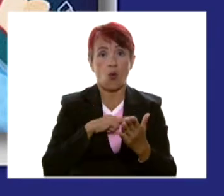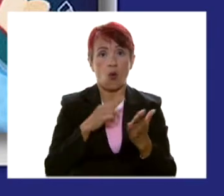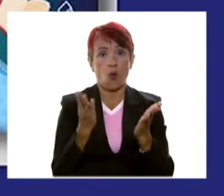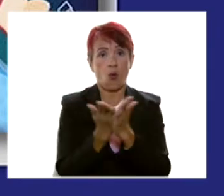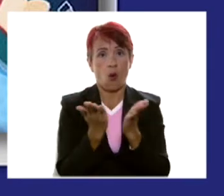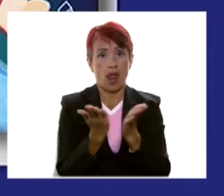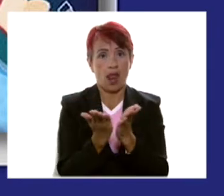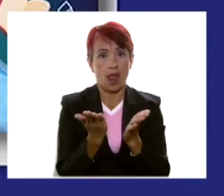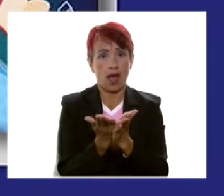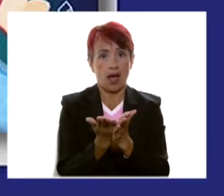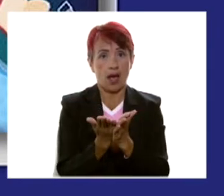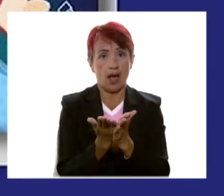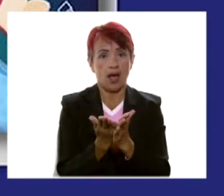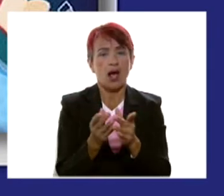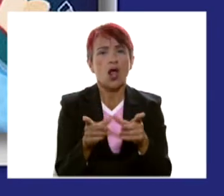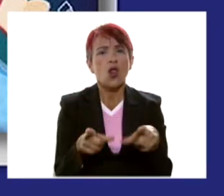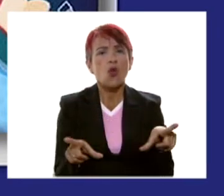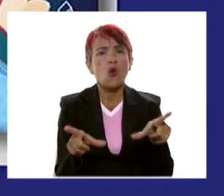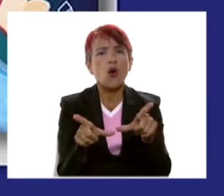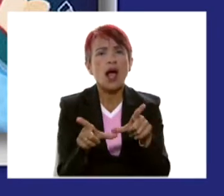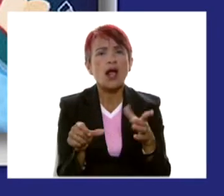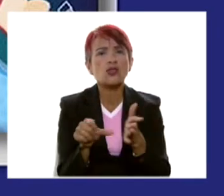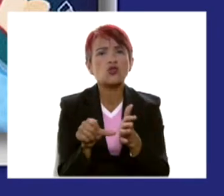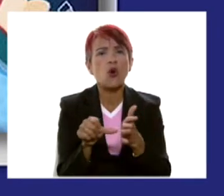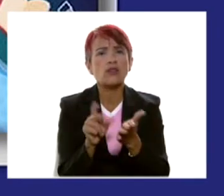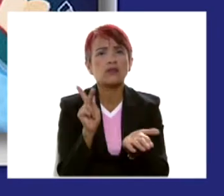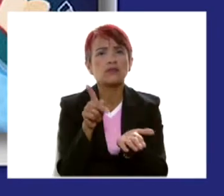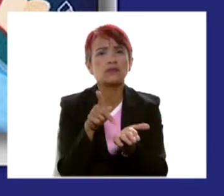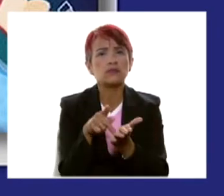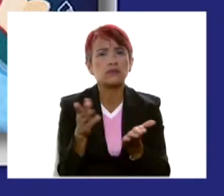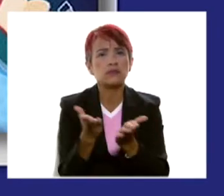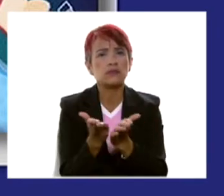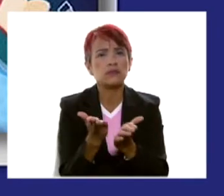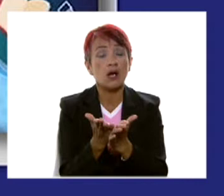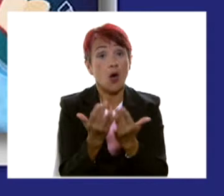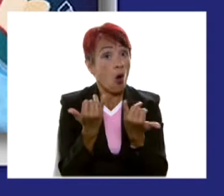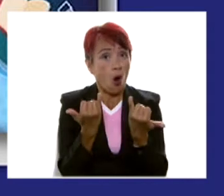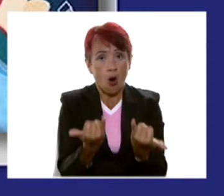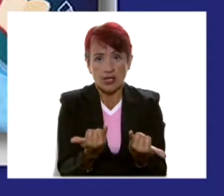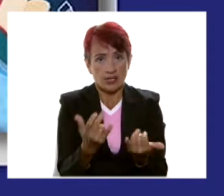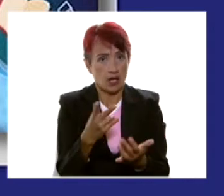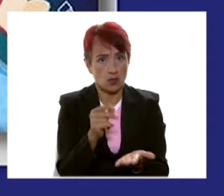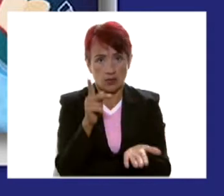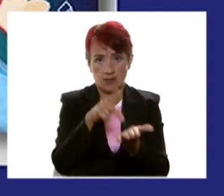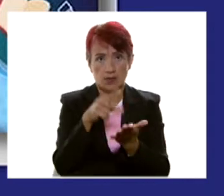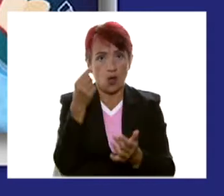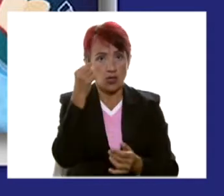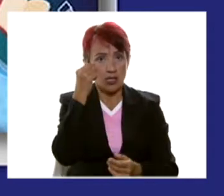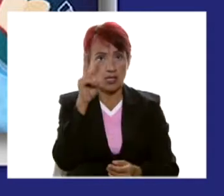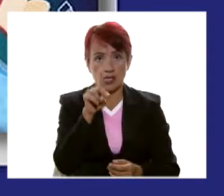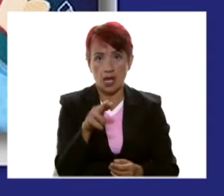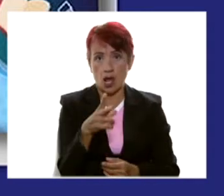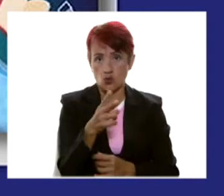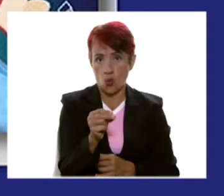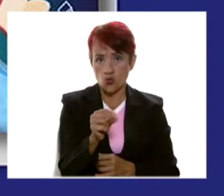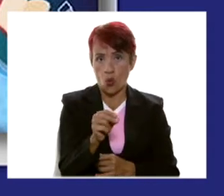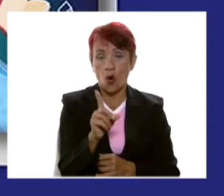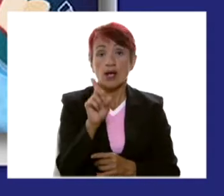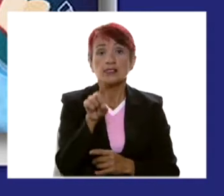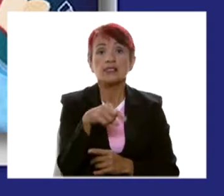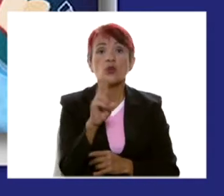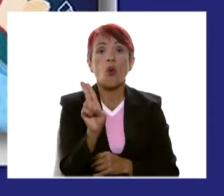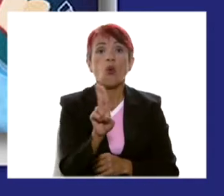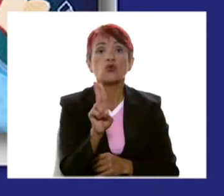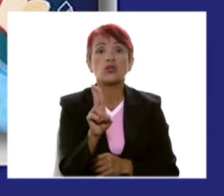los sitios donde nosotros interactuamos. Ahorita en estos momentos no estamos asistiendo todos los días, pero podemos utilizarla como